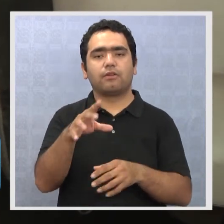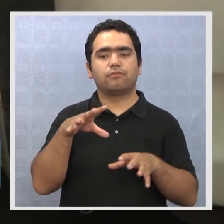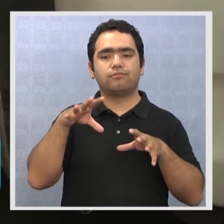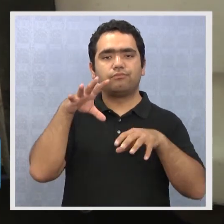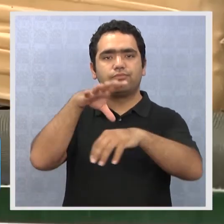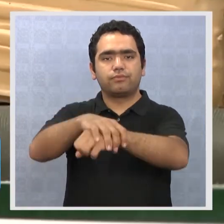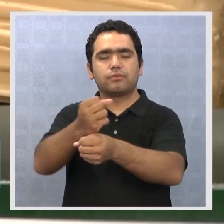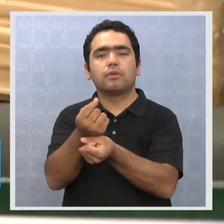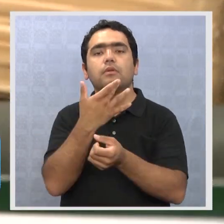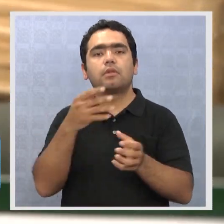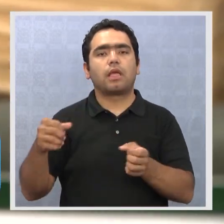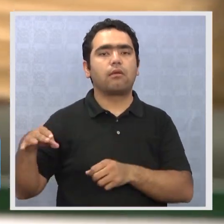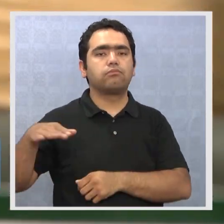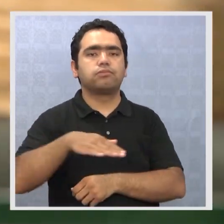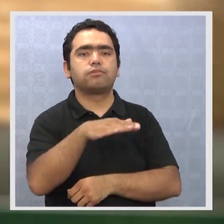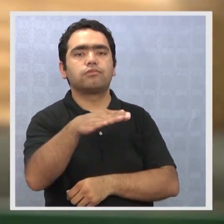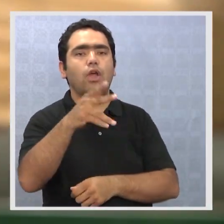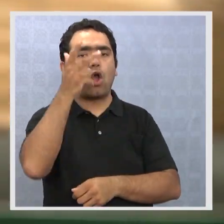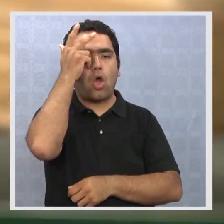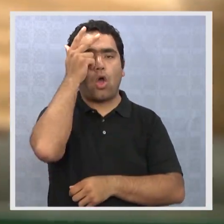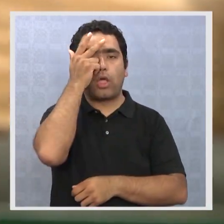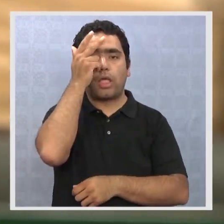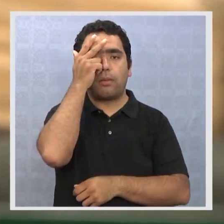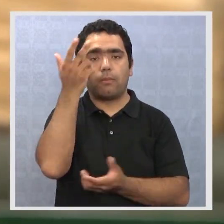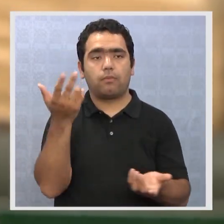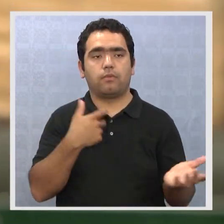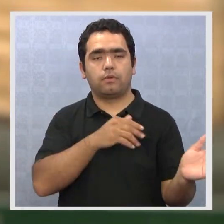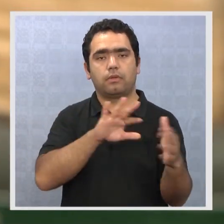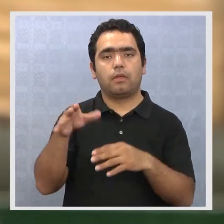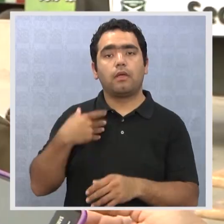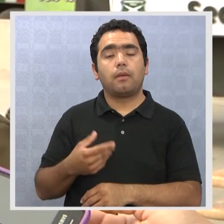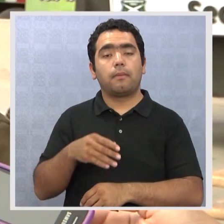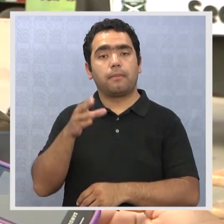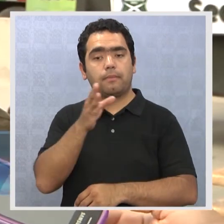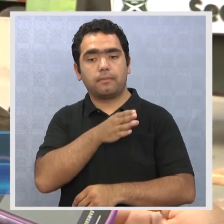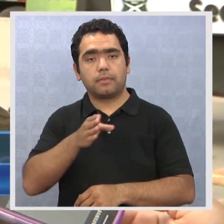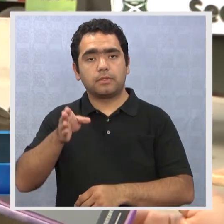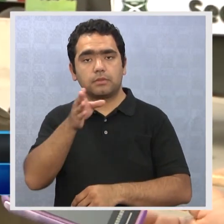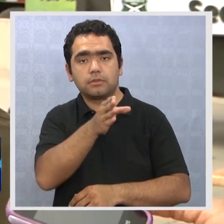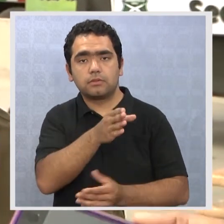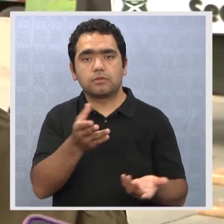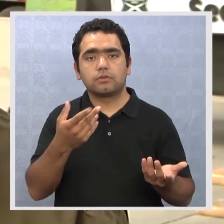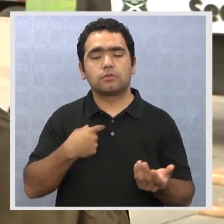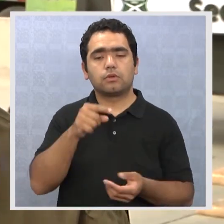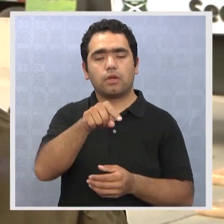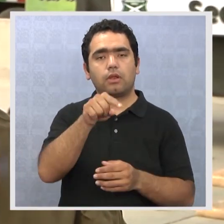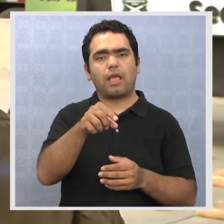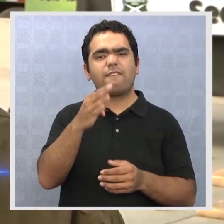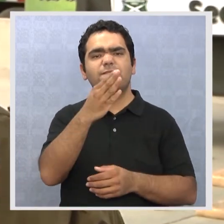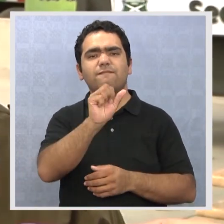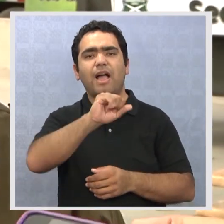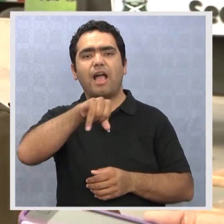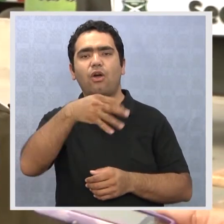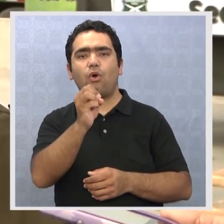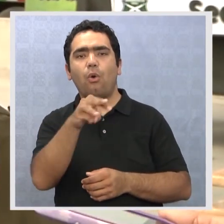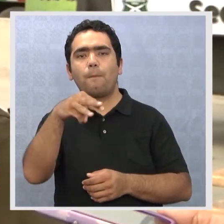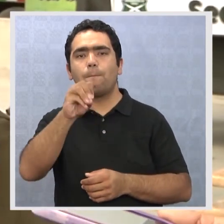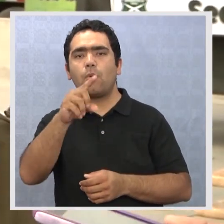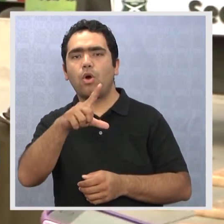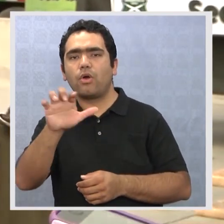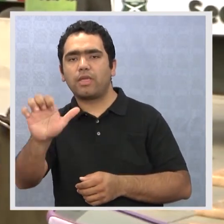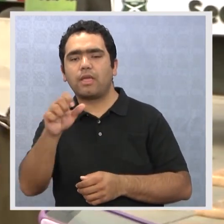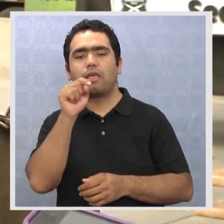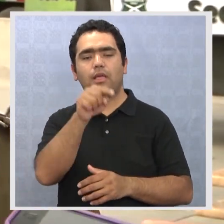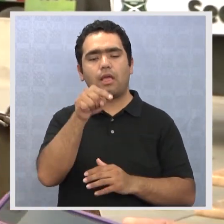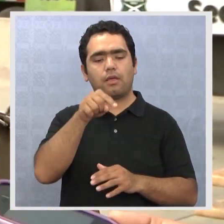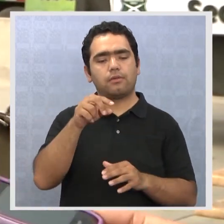se trasladaban con destino a coquimbo el personal seco está apostado en el sector de la garita bajo molle que es la salida